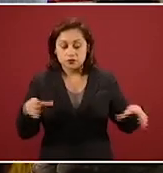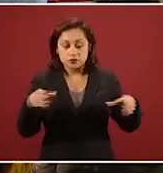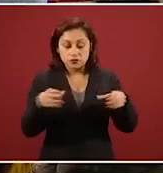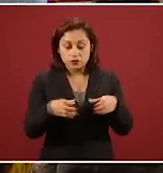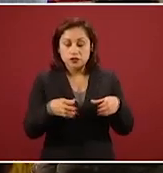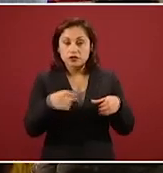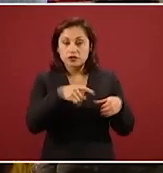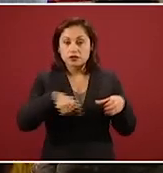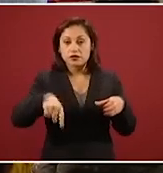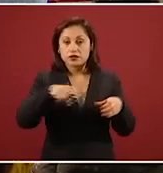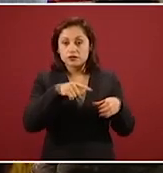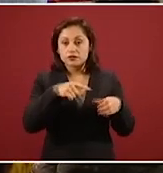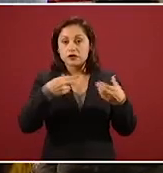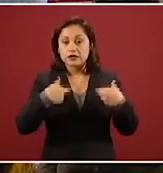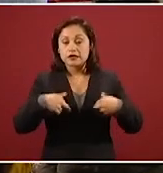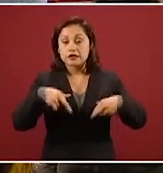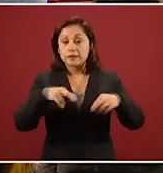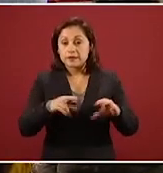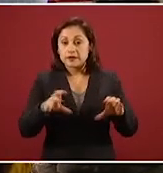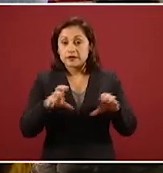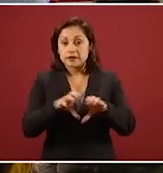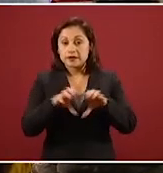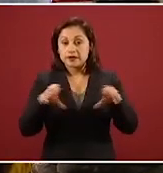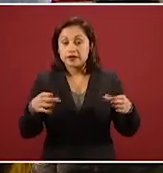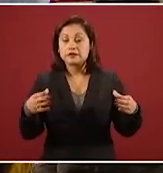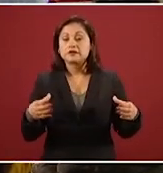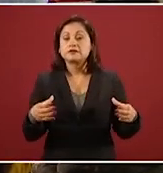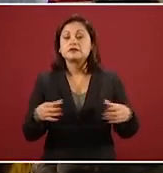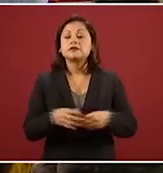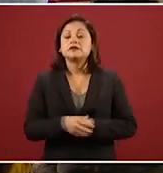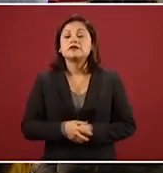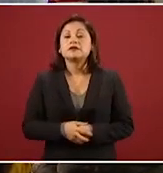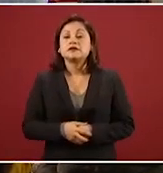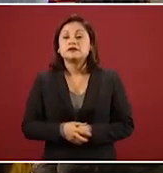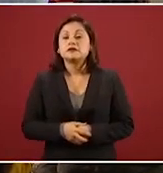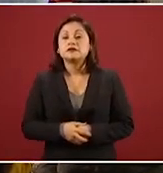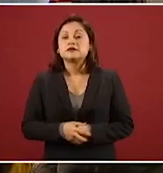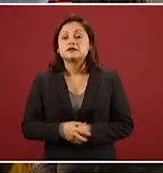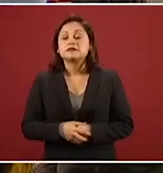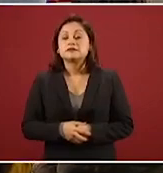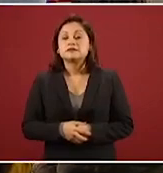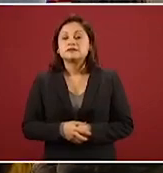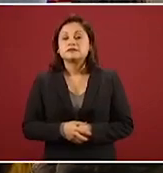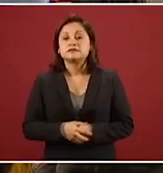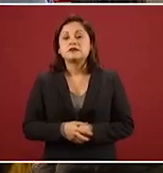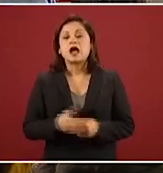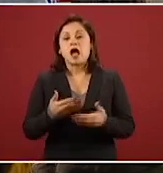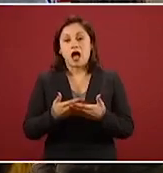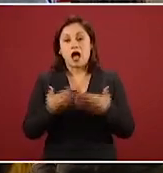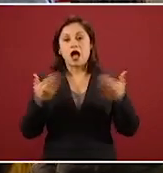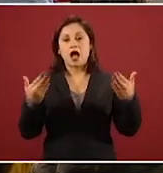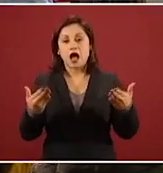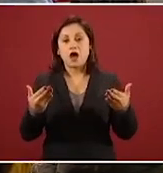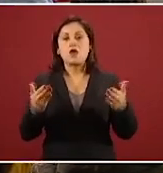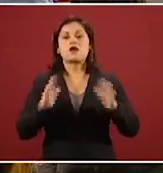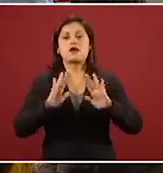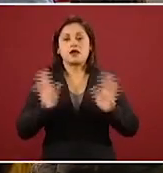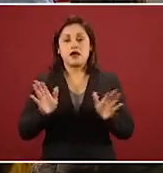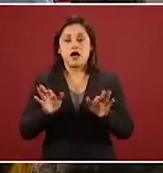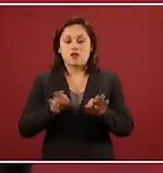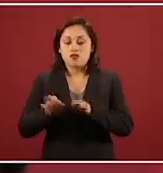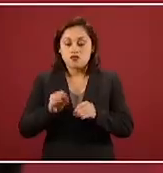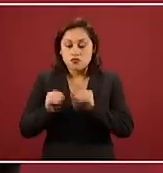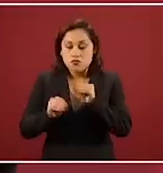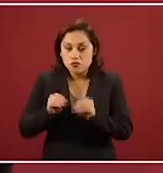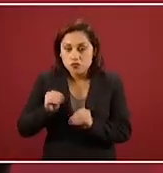Representantes de los Estados Unidos y aun cuando hay algunos pasos que tomar, la importancia es la fuerza